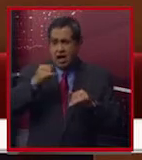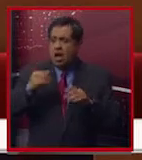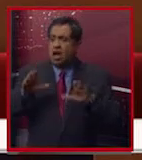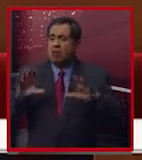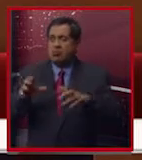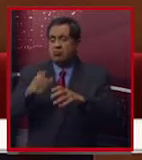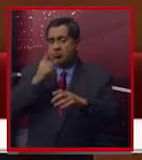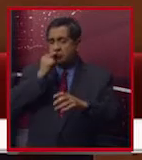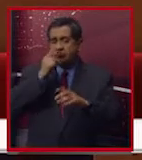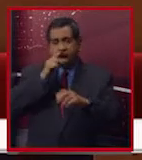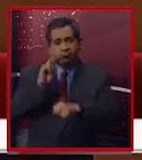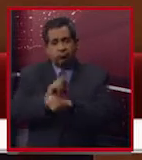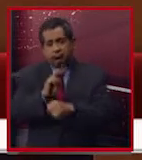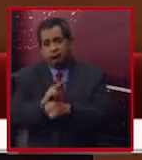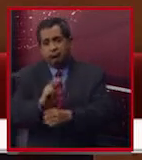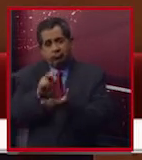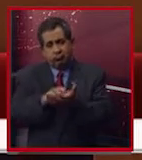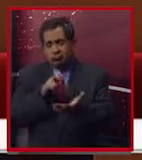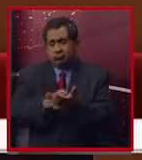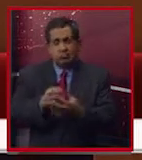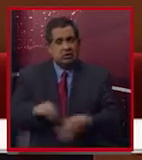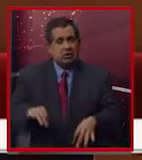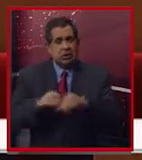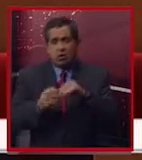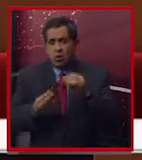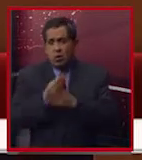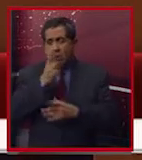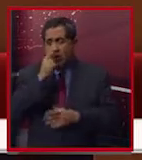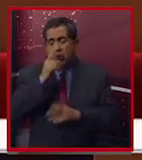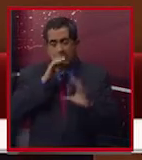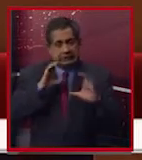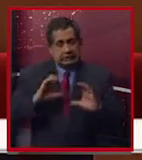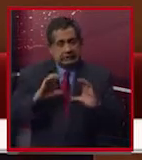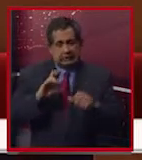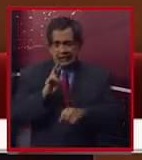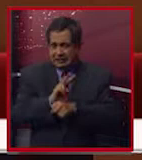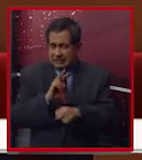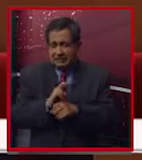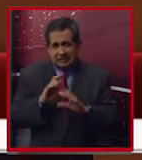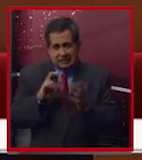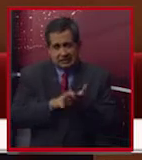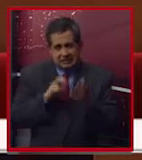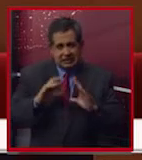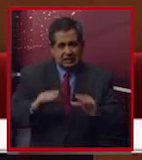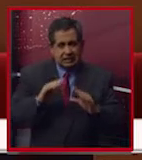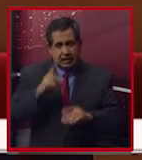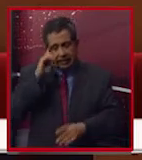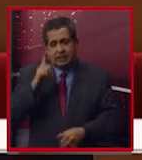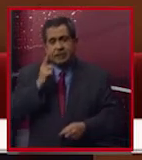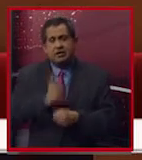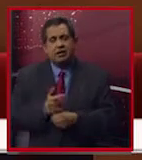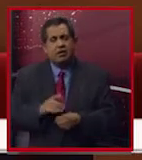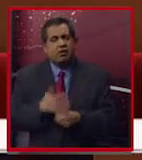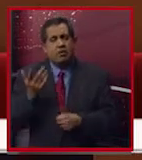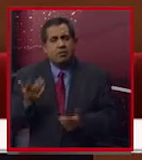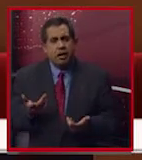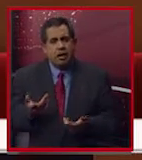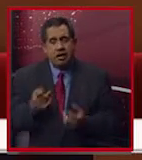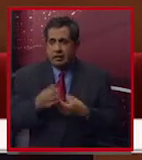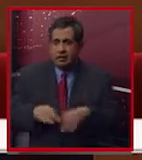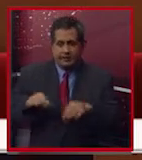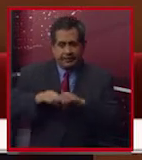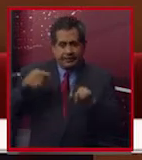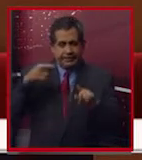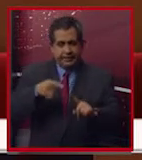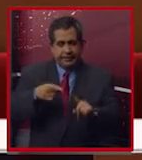corporaciones policíacas que necesitamos y sobre todo identificar cuál es la